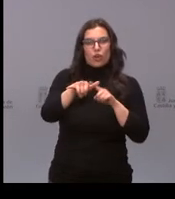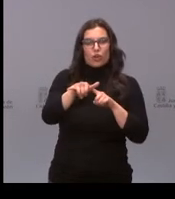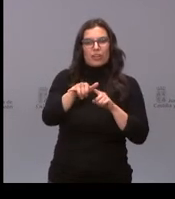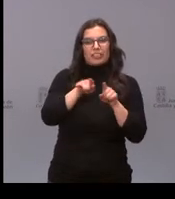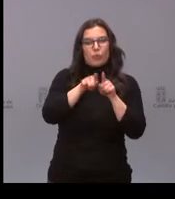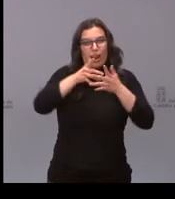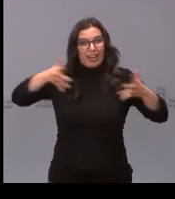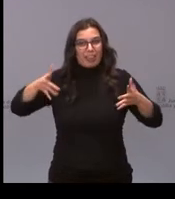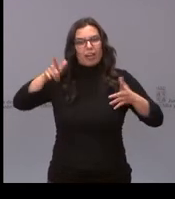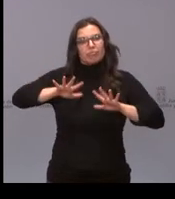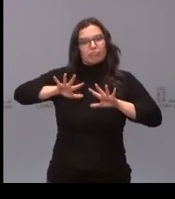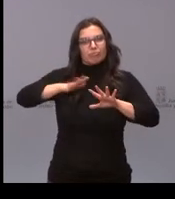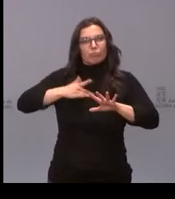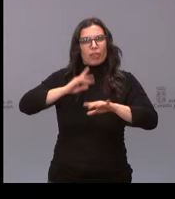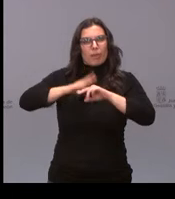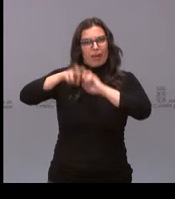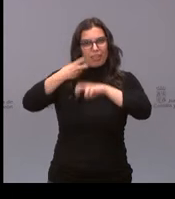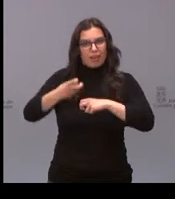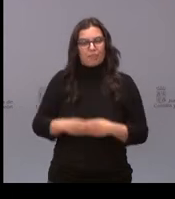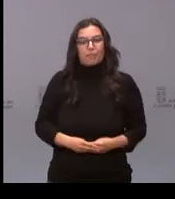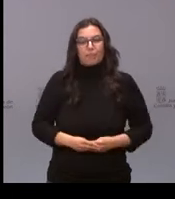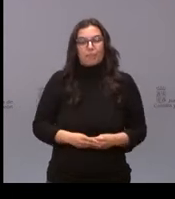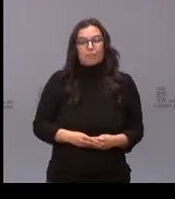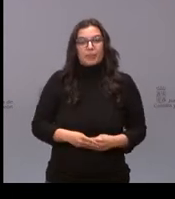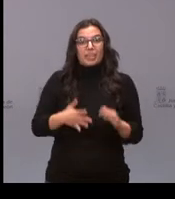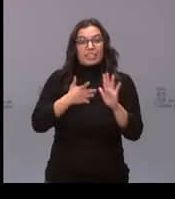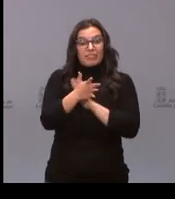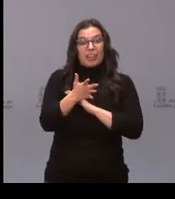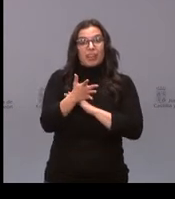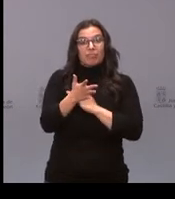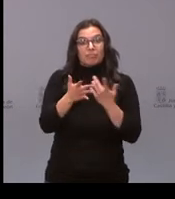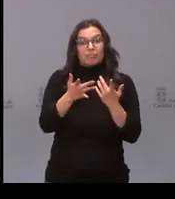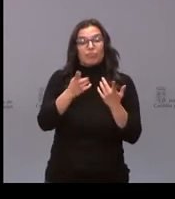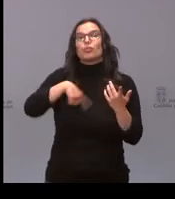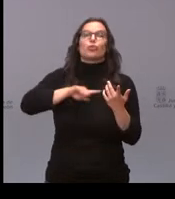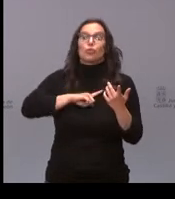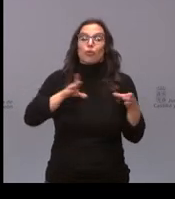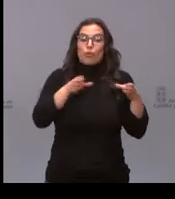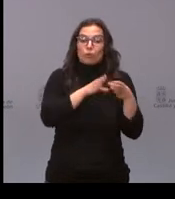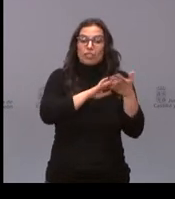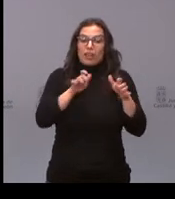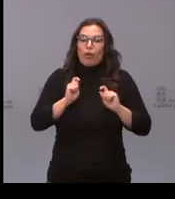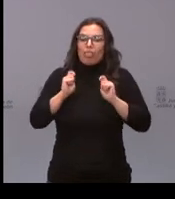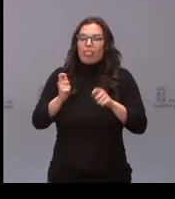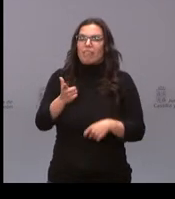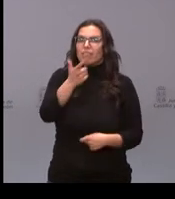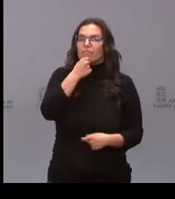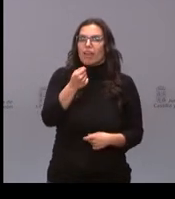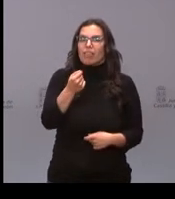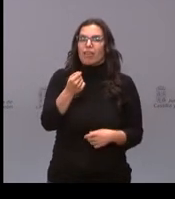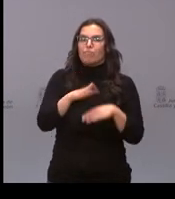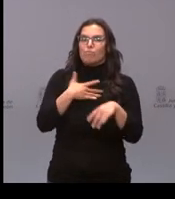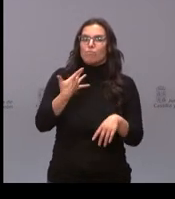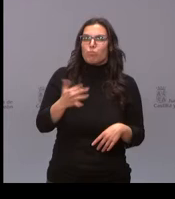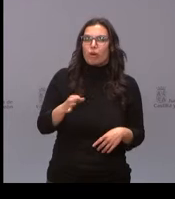tamaño. Con esto lo que estamos es permitiendo desde la Junta de Castilla y León que se